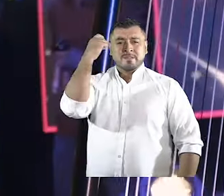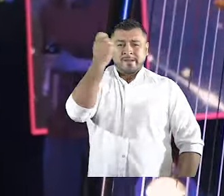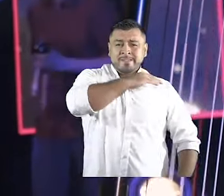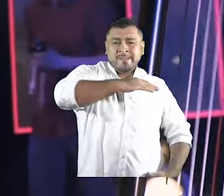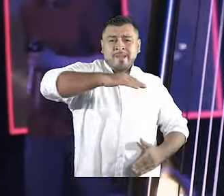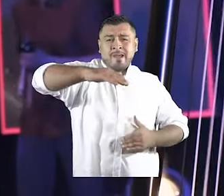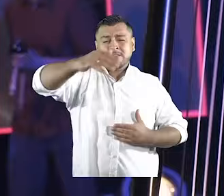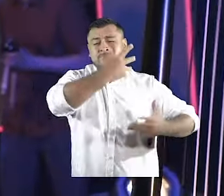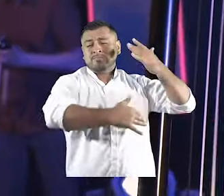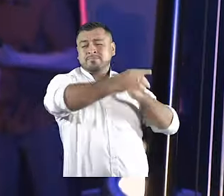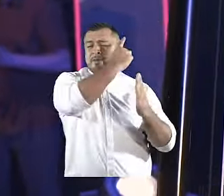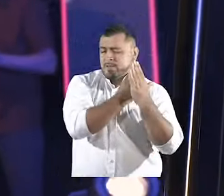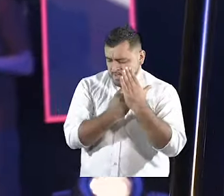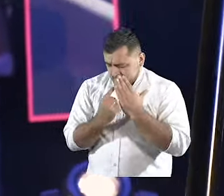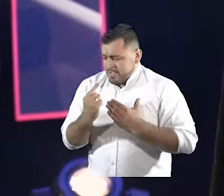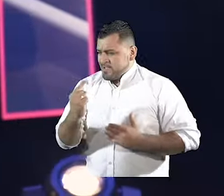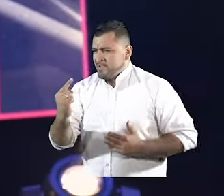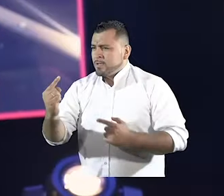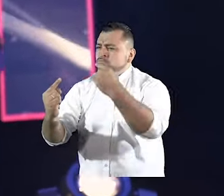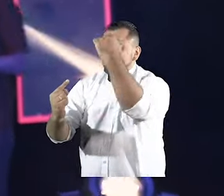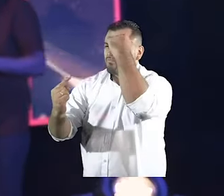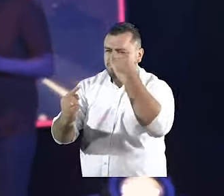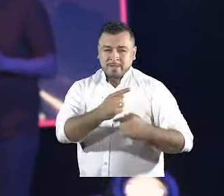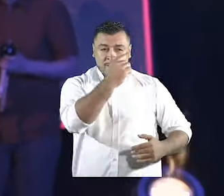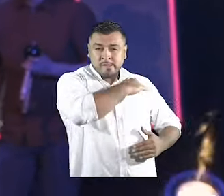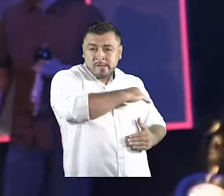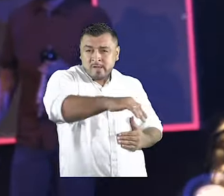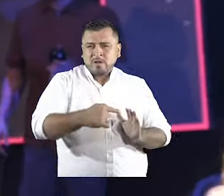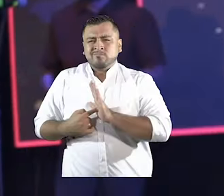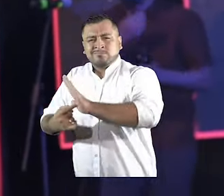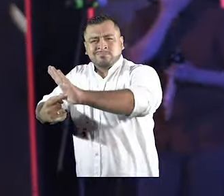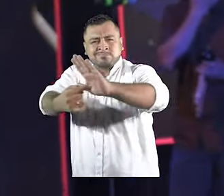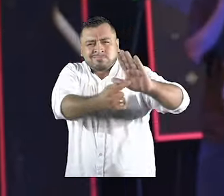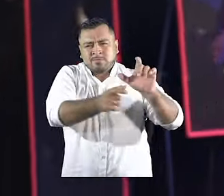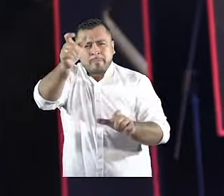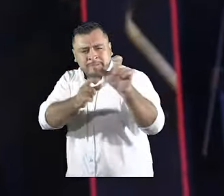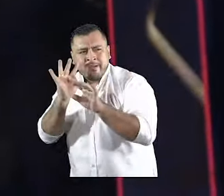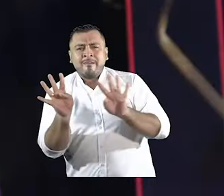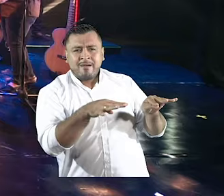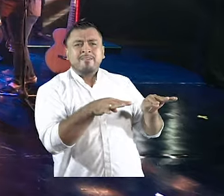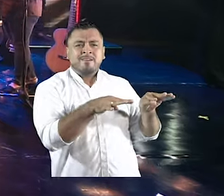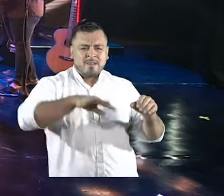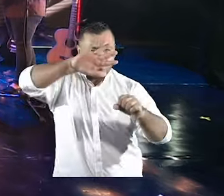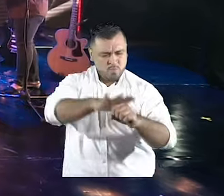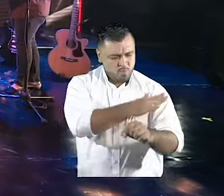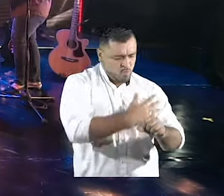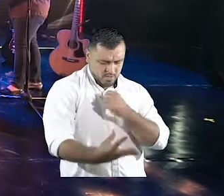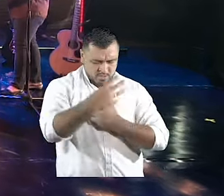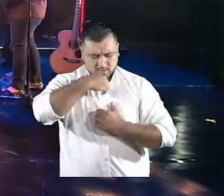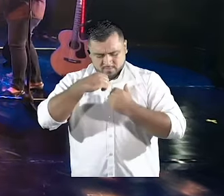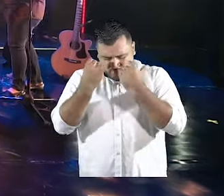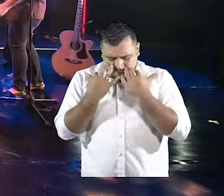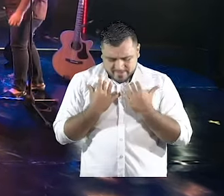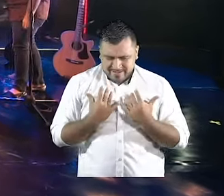Del llano yo salí un día convencido que podía dar mi llano a conocer, con su música en